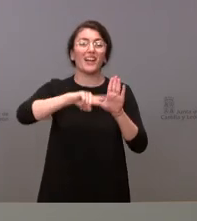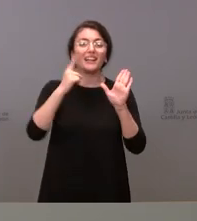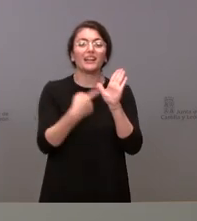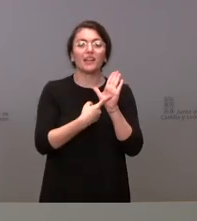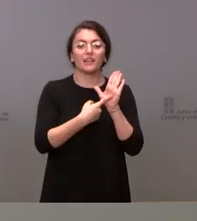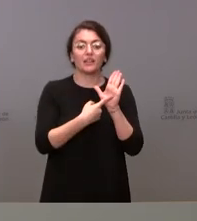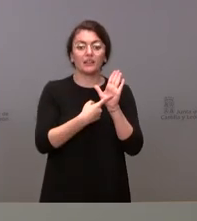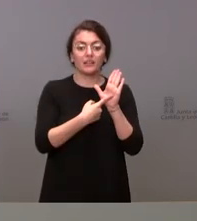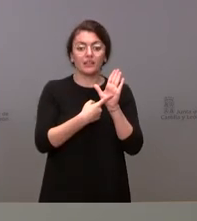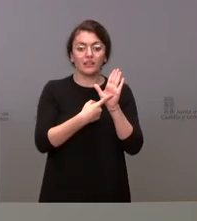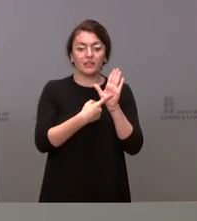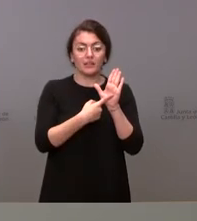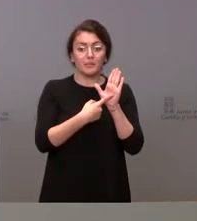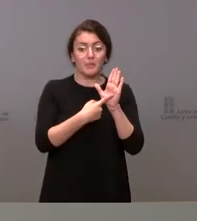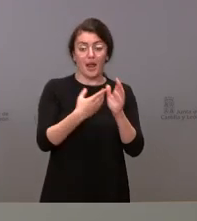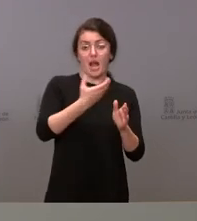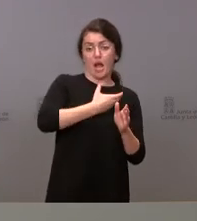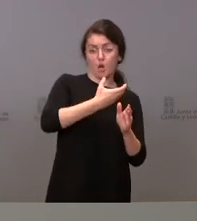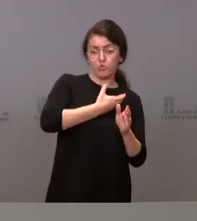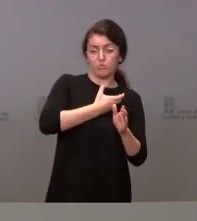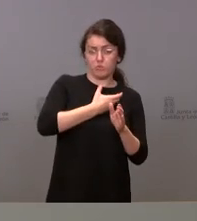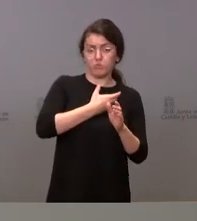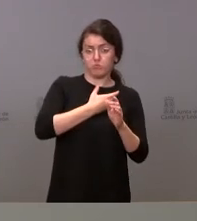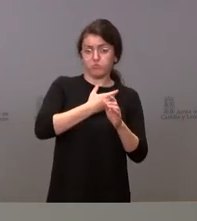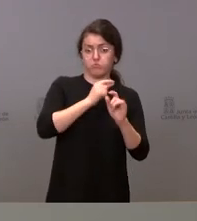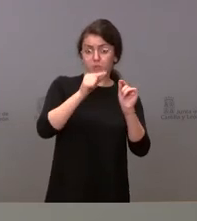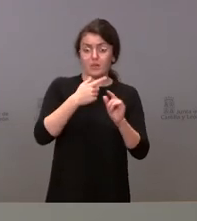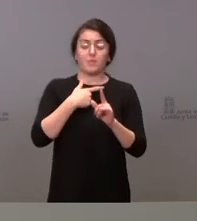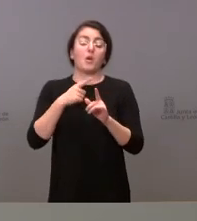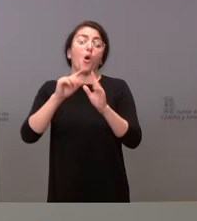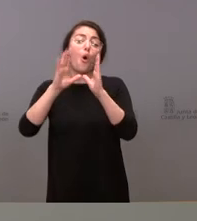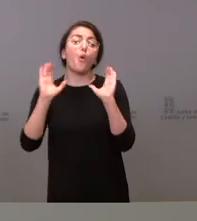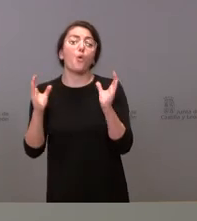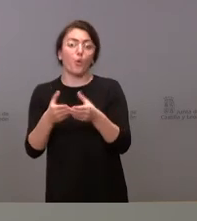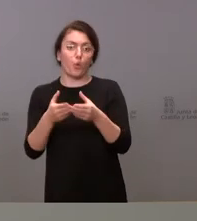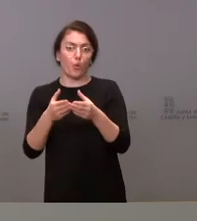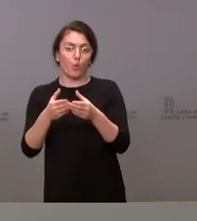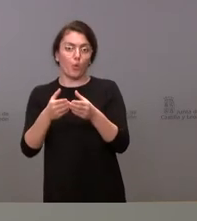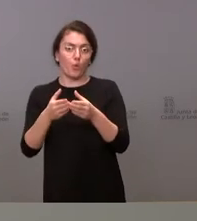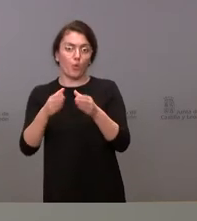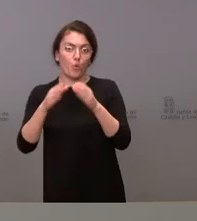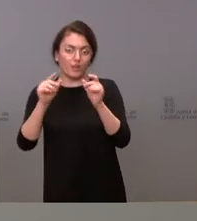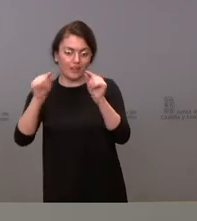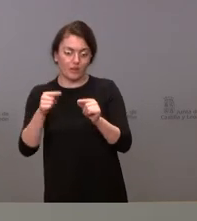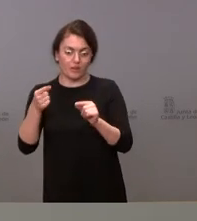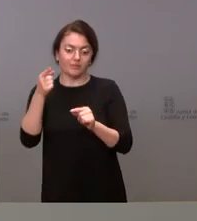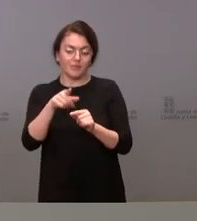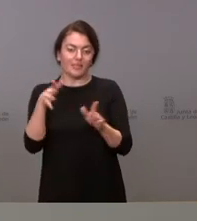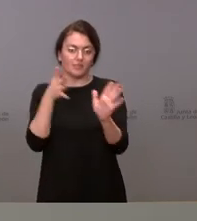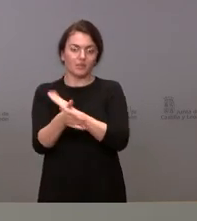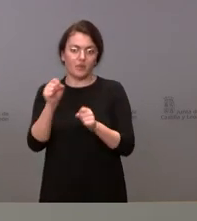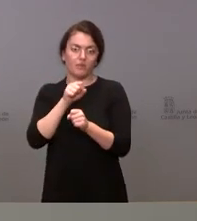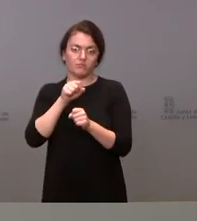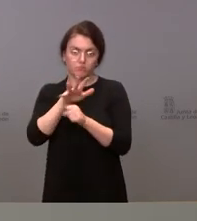dicho anteriormente, a las entidades locales y las juntas vecinales como entidades locales menores están dentro del ámbito de aplicación, con lo cual